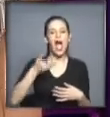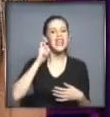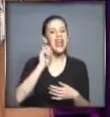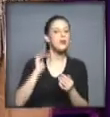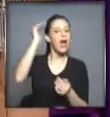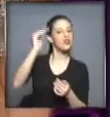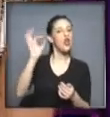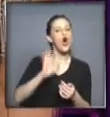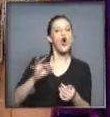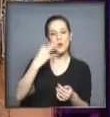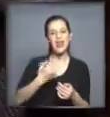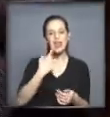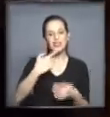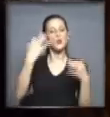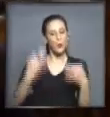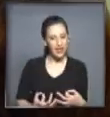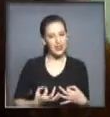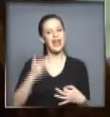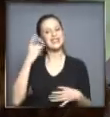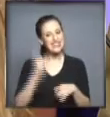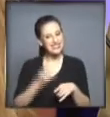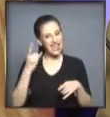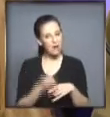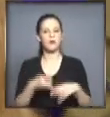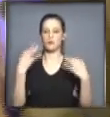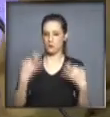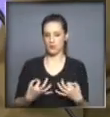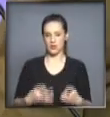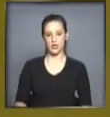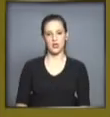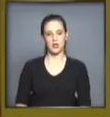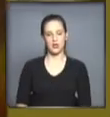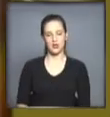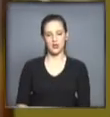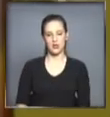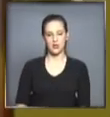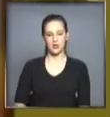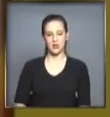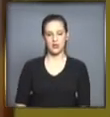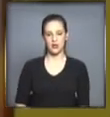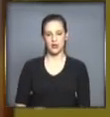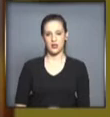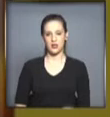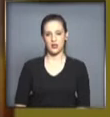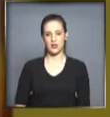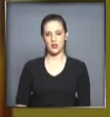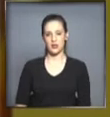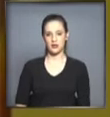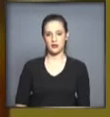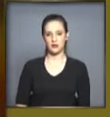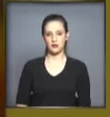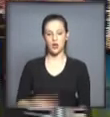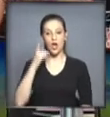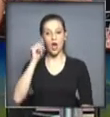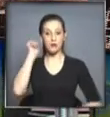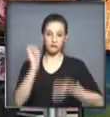más grande o realmente no? Siempre con la verdad. Siempre con la verdad. Siempre con la verdad, muy bien. Me voy a quedar esa pregunta. A ver, por acá, caballero, el baterista, ¿cómo le va? La verdad,